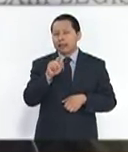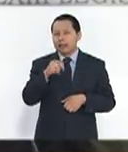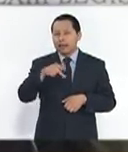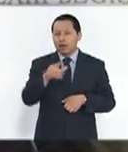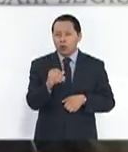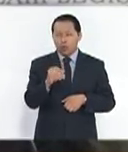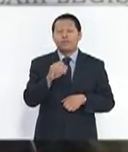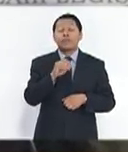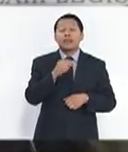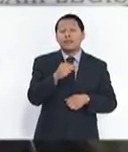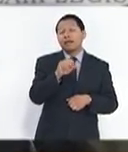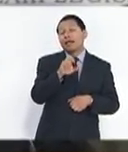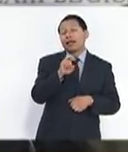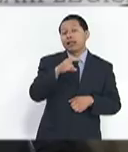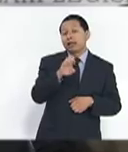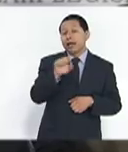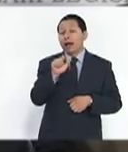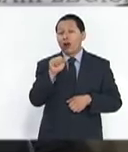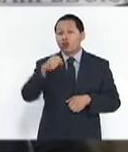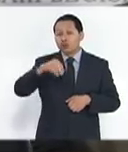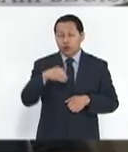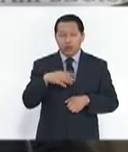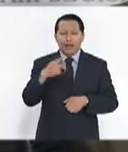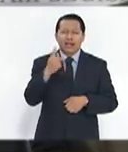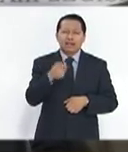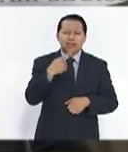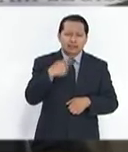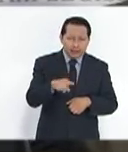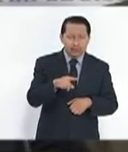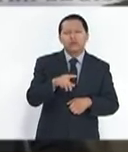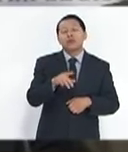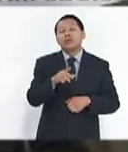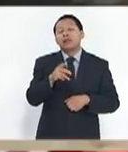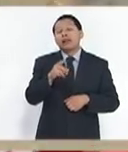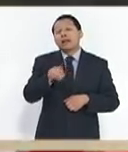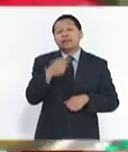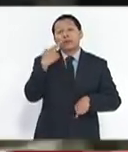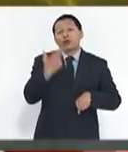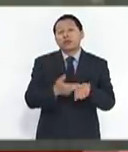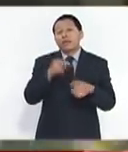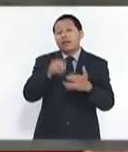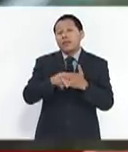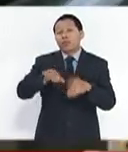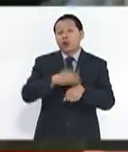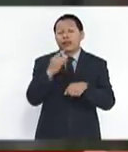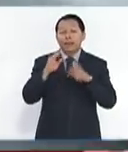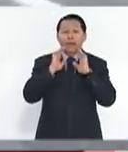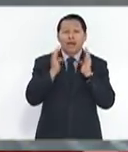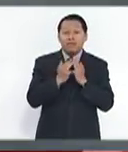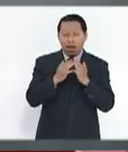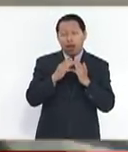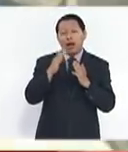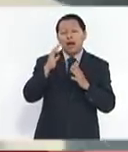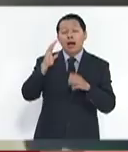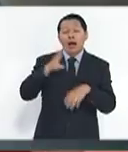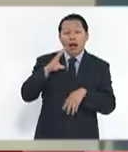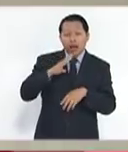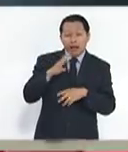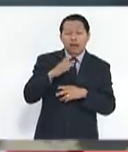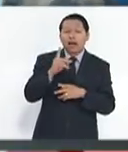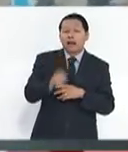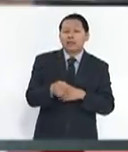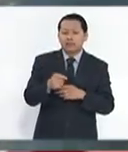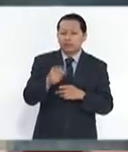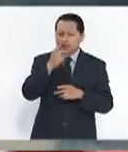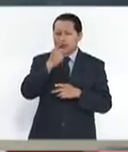Enrique Alonso, quien es acusado del delito de homicidio. Esto luego de que una célula de sicarios que dirigía confirmara